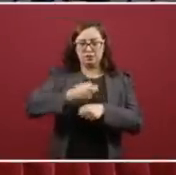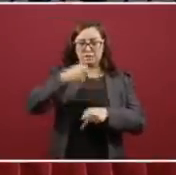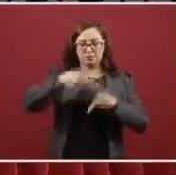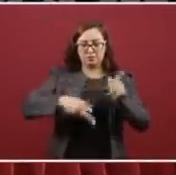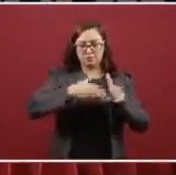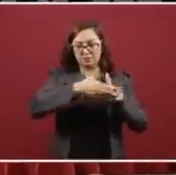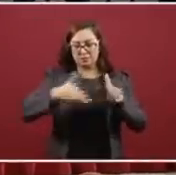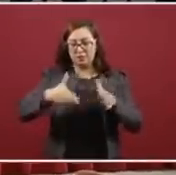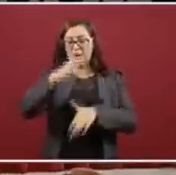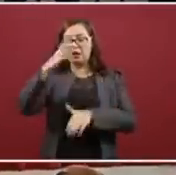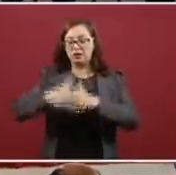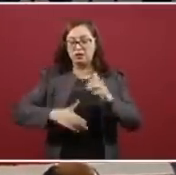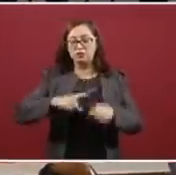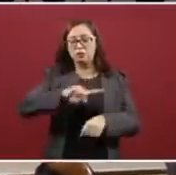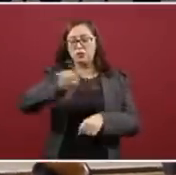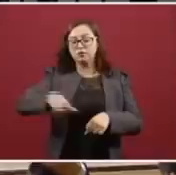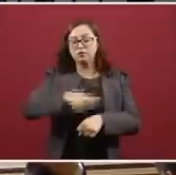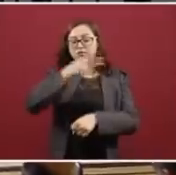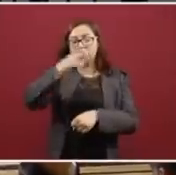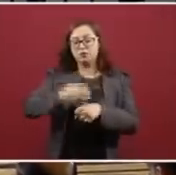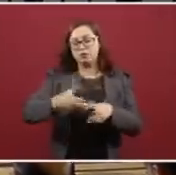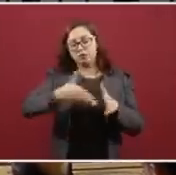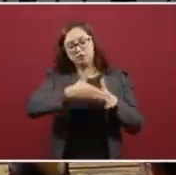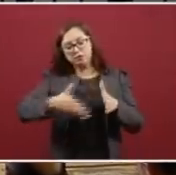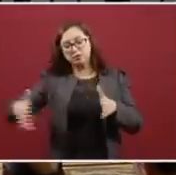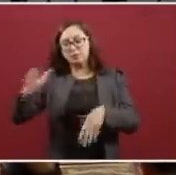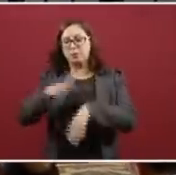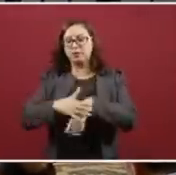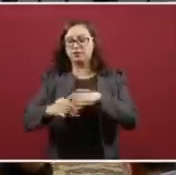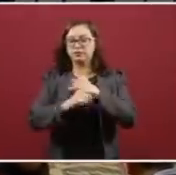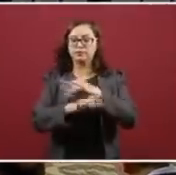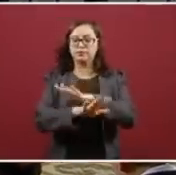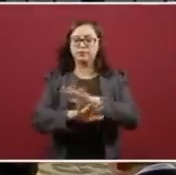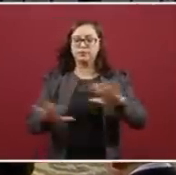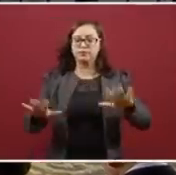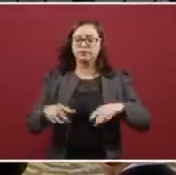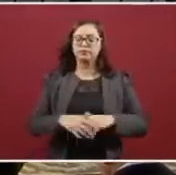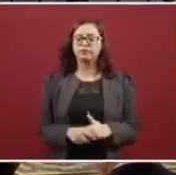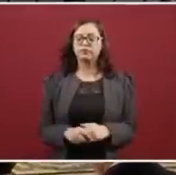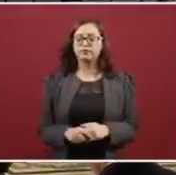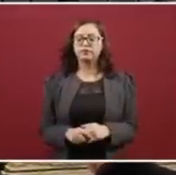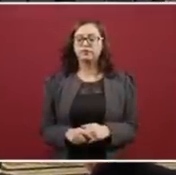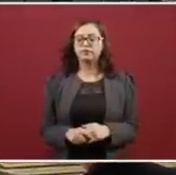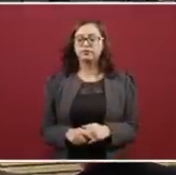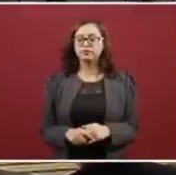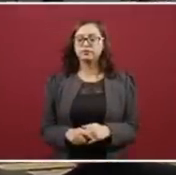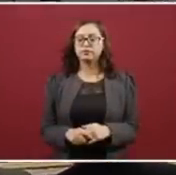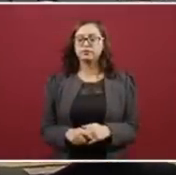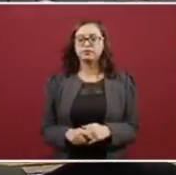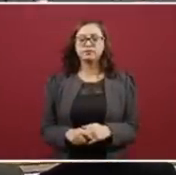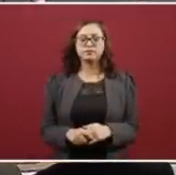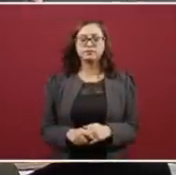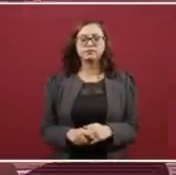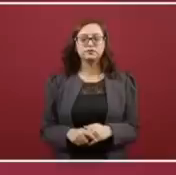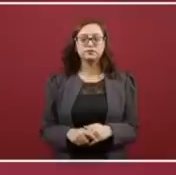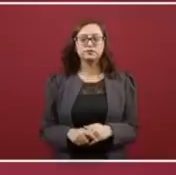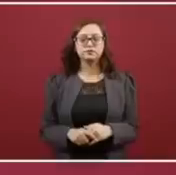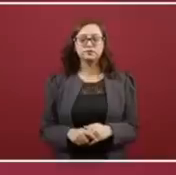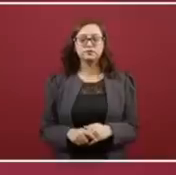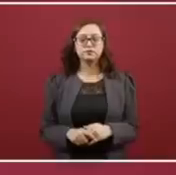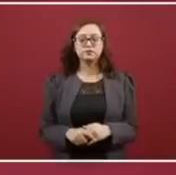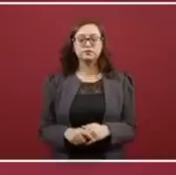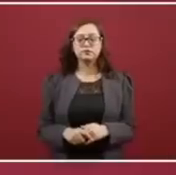conferencia va proporcionarse si les parece abrimos